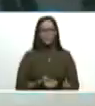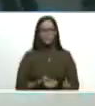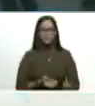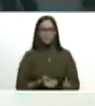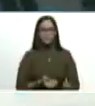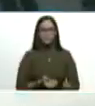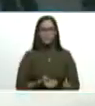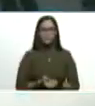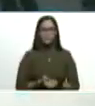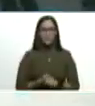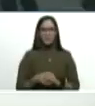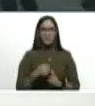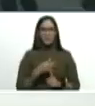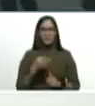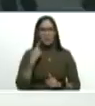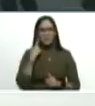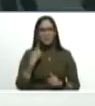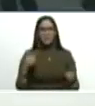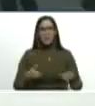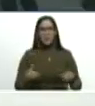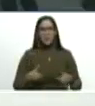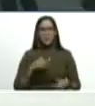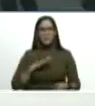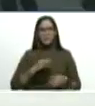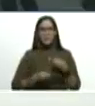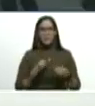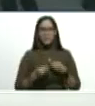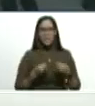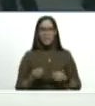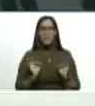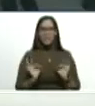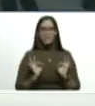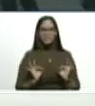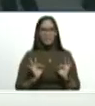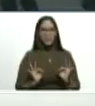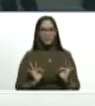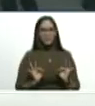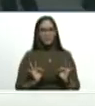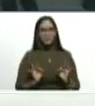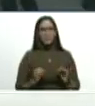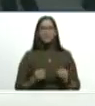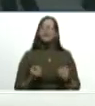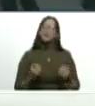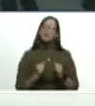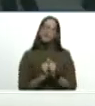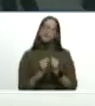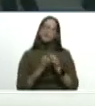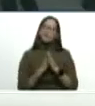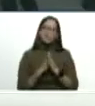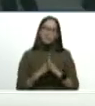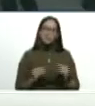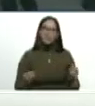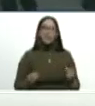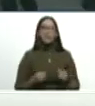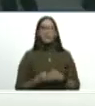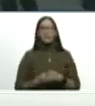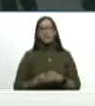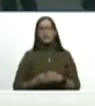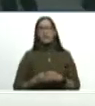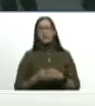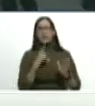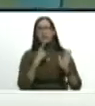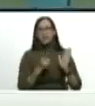Correcto, ahí se ve un gran esfuerzo que están haciendo precisamente en toda la extensión del